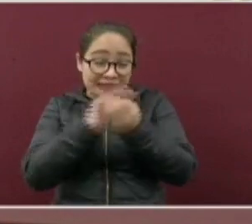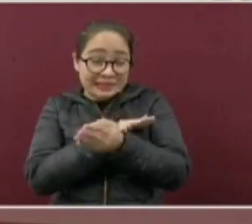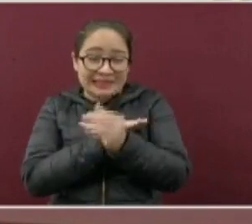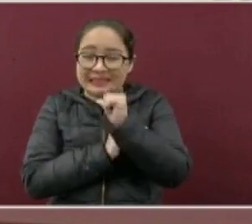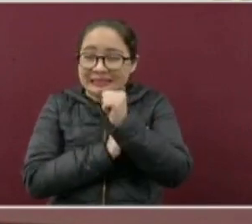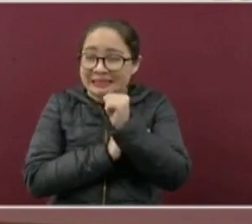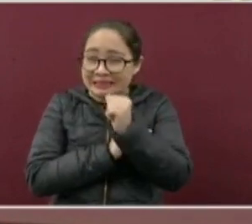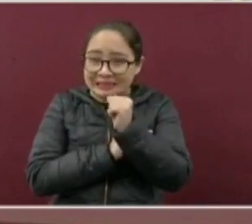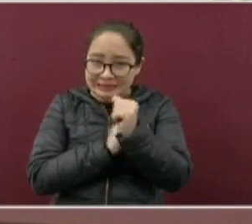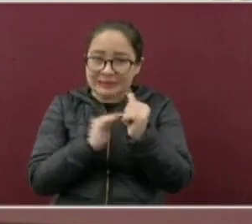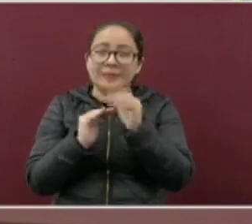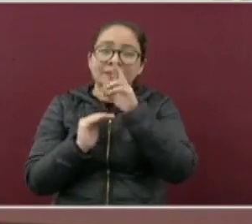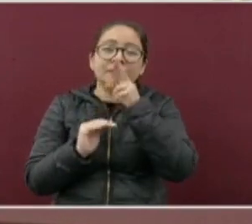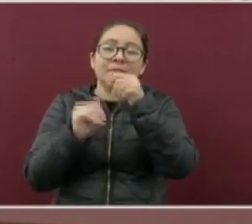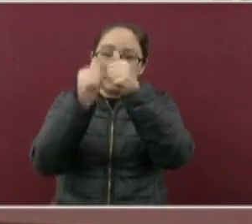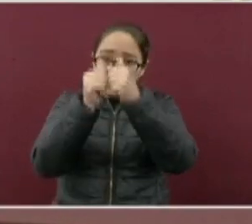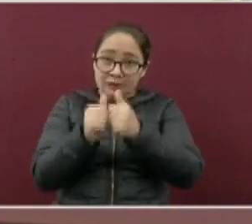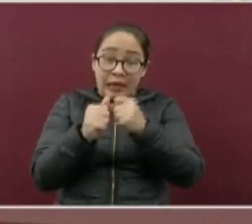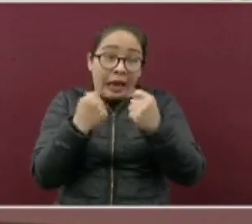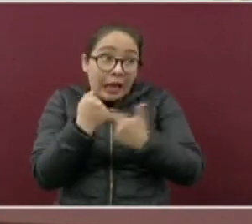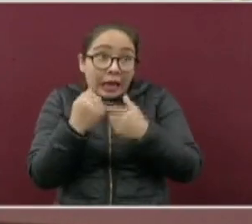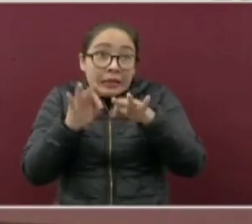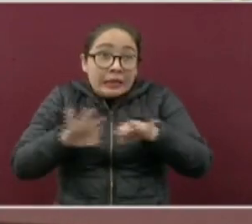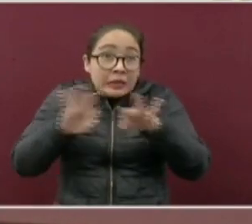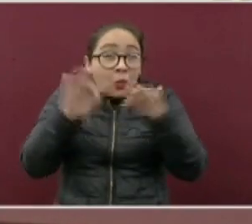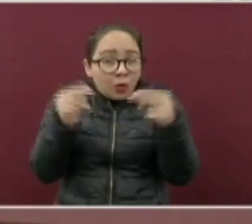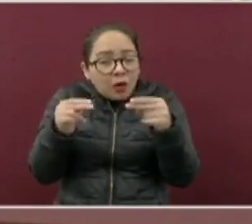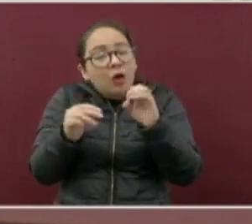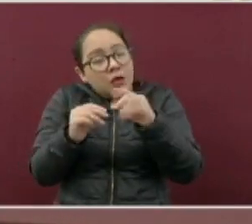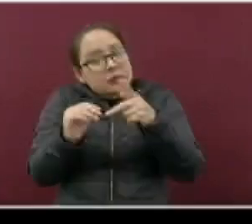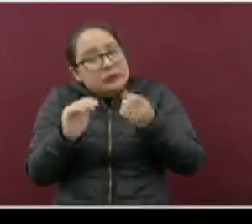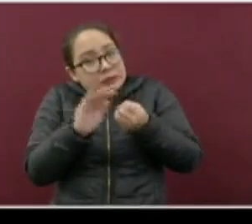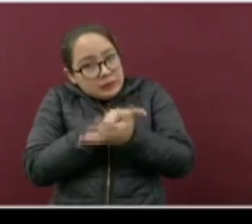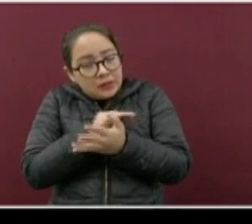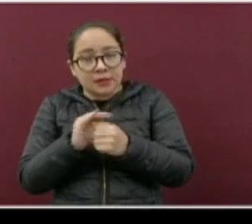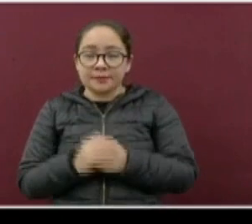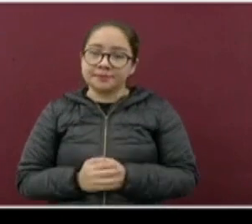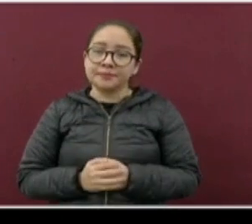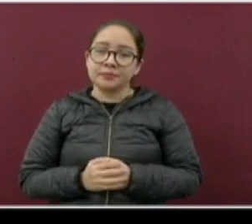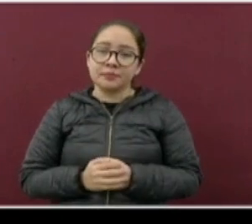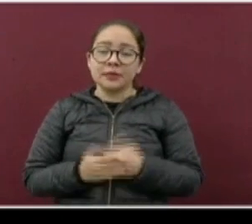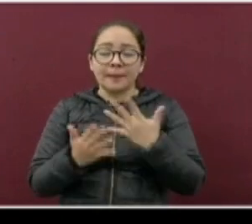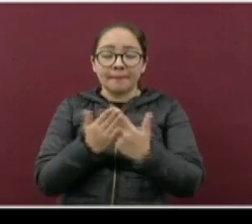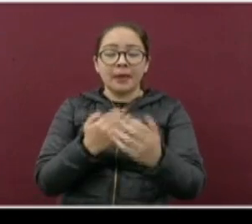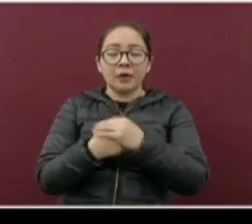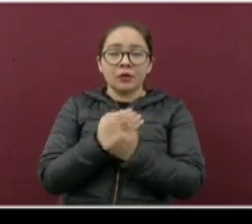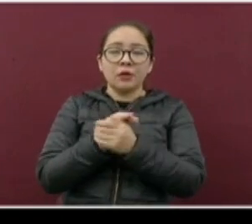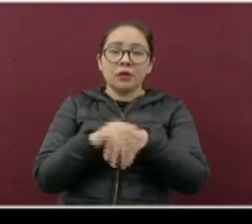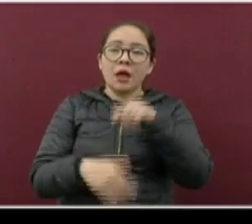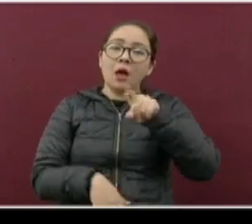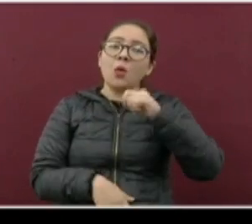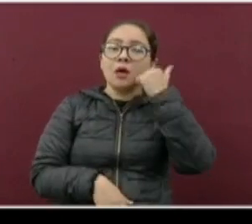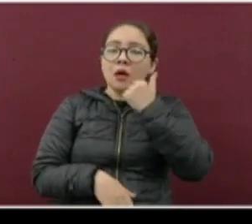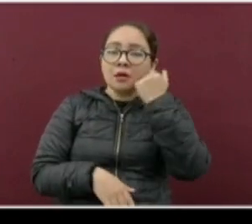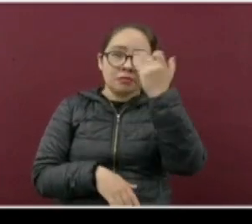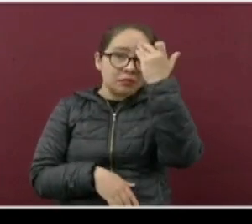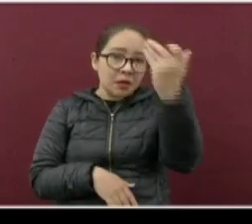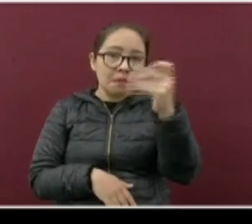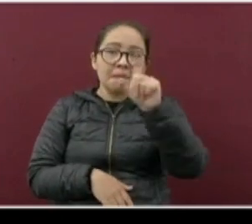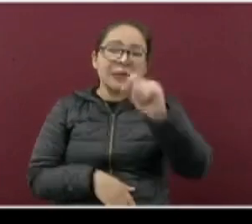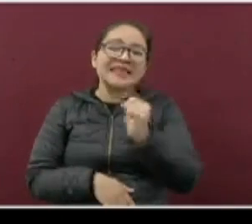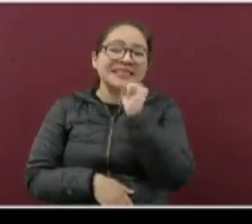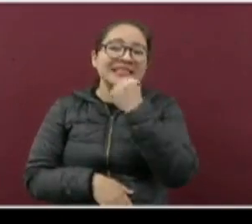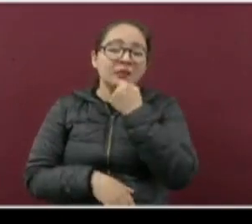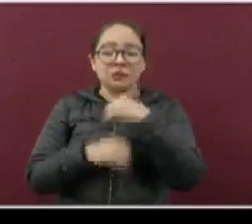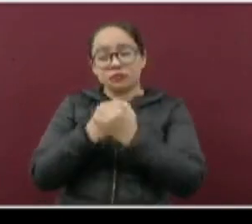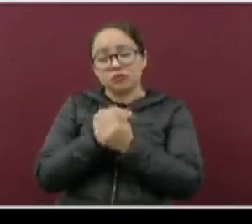solo en caso de ser necesario. Lávese las manos con agua y jabón por al menos 20 segundos y enseñe a su hijo o hija